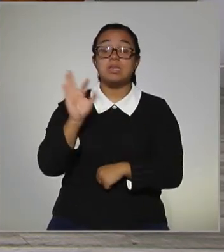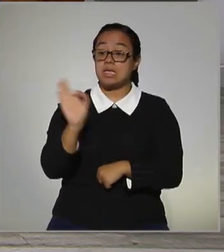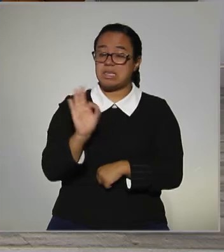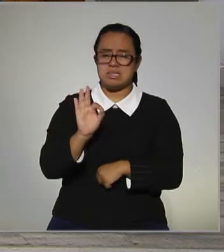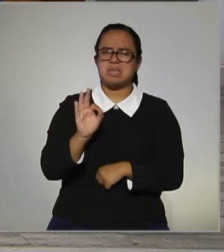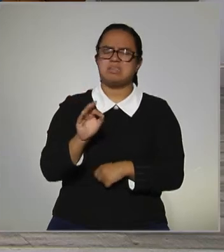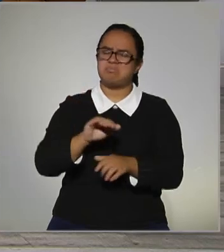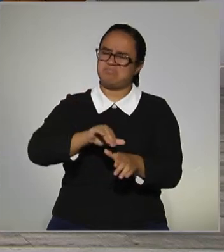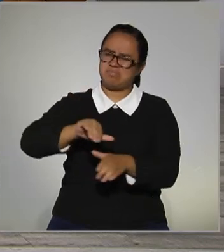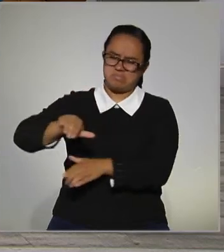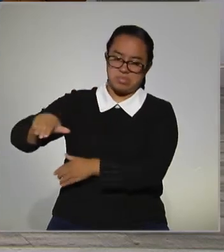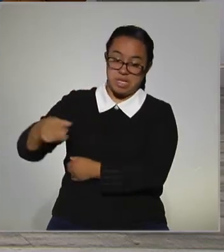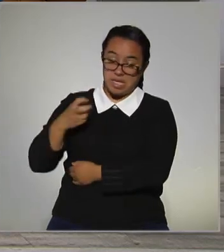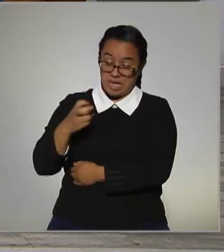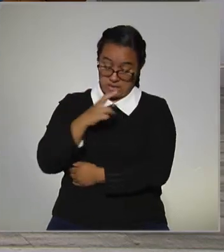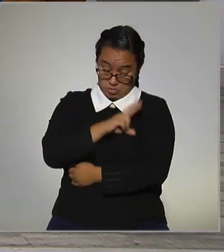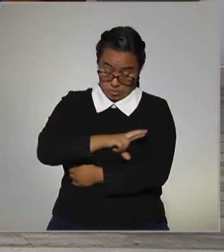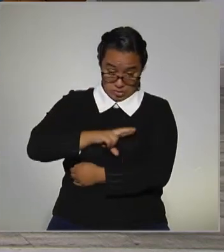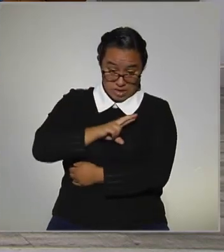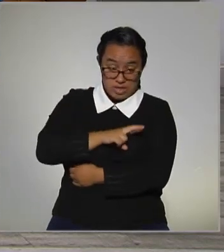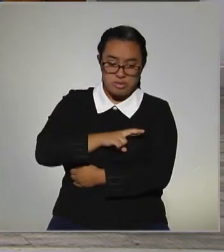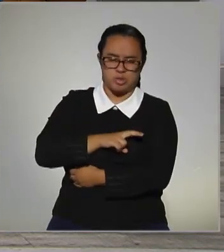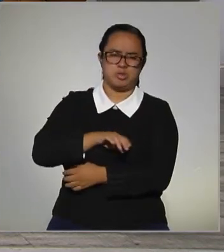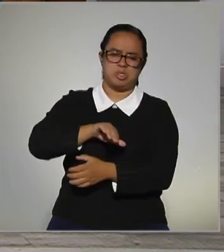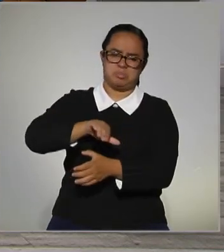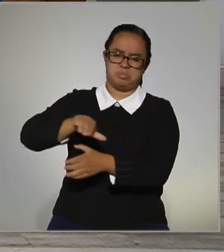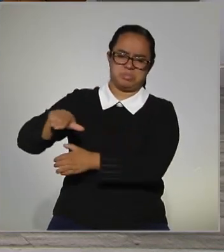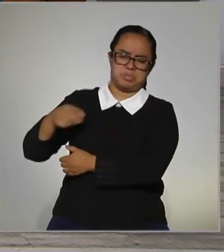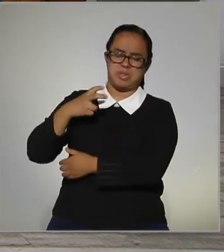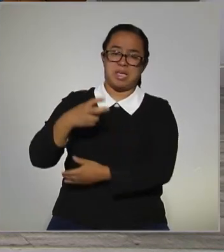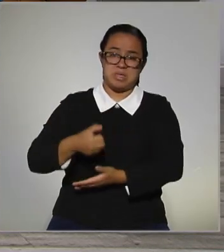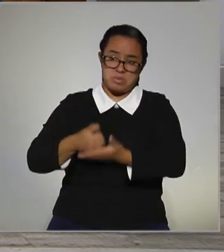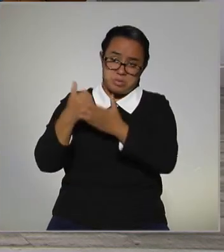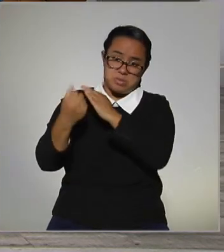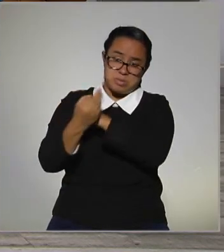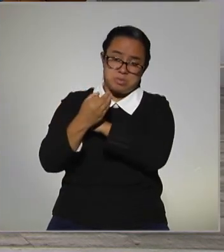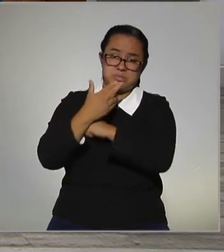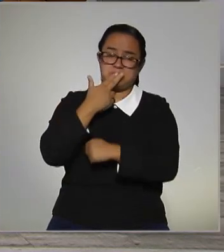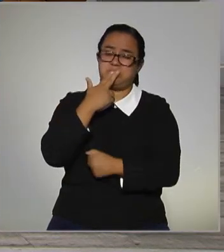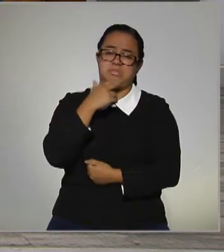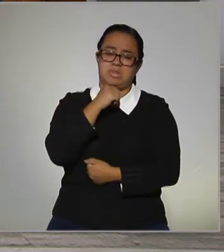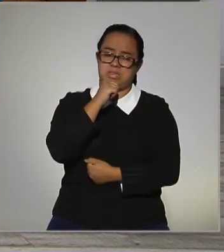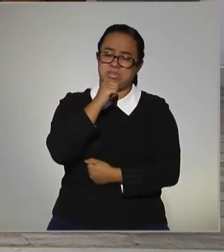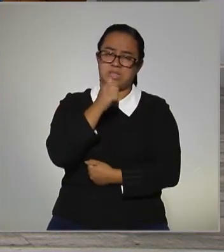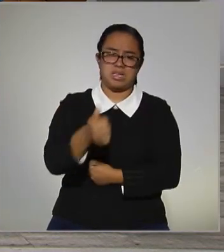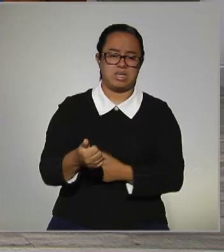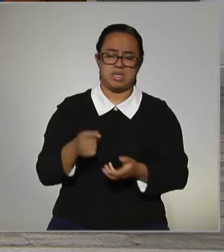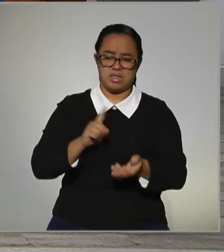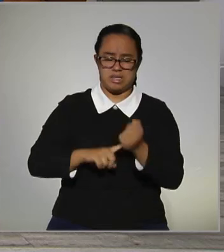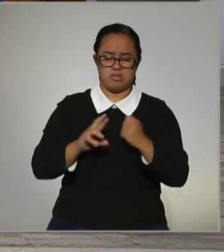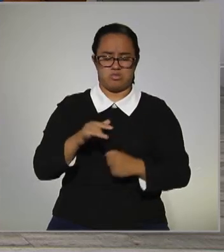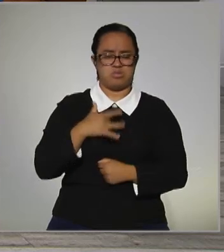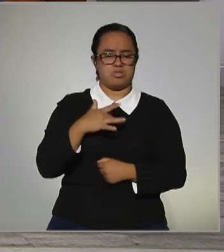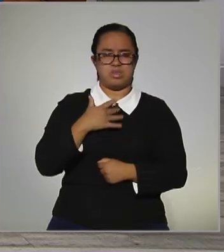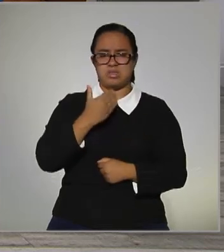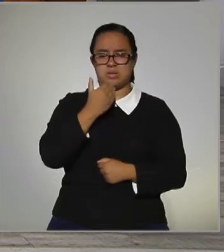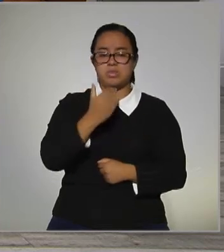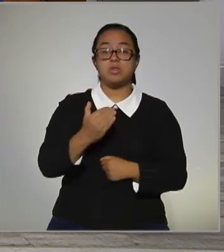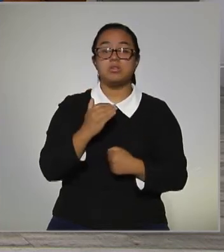creo que el resentimiento es algo que no nos ayuda, que no nos hace sentirnos bien porque te